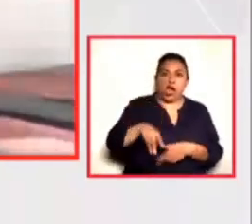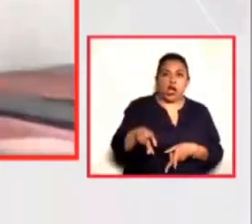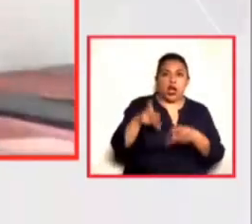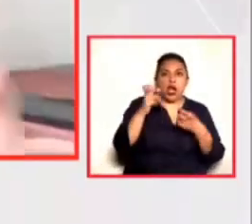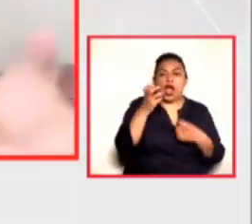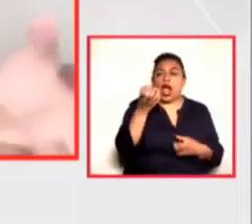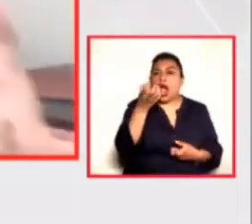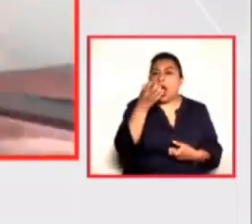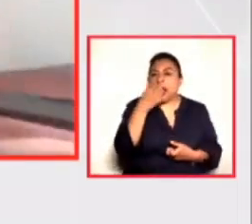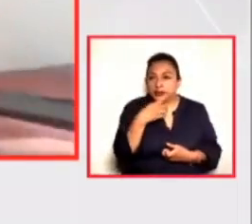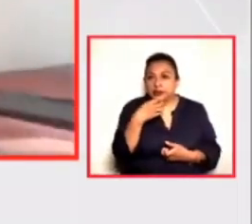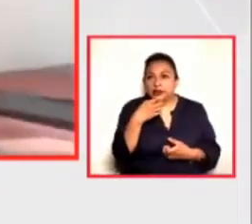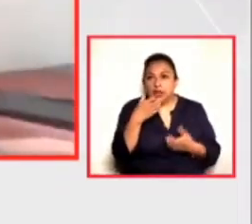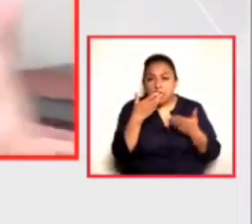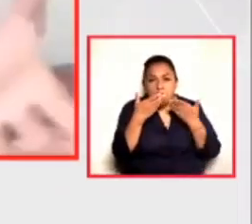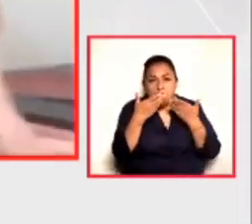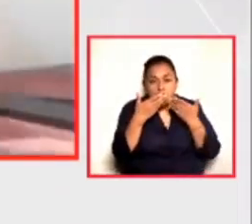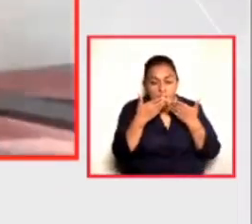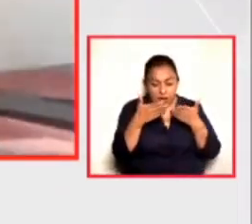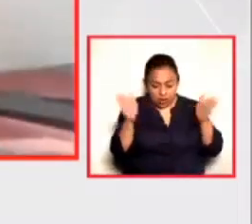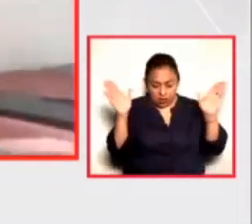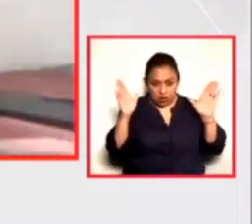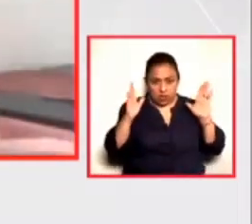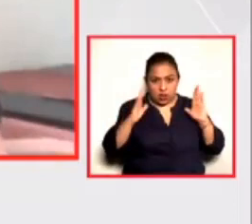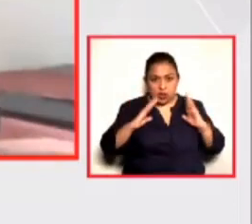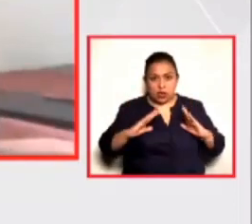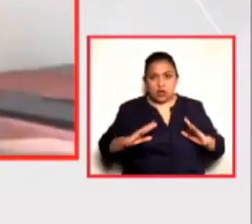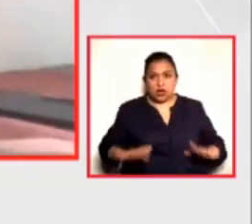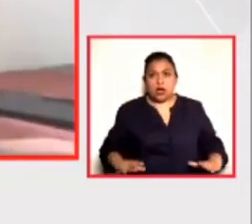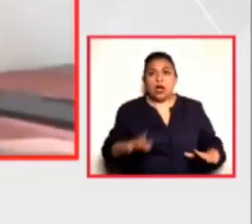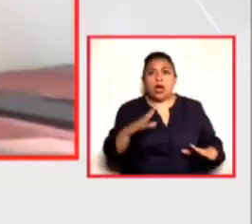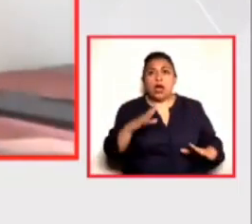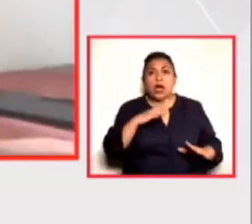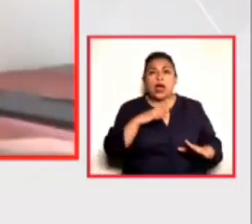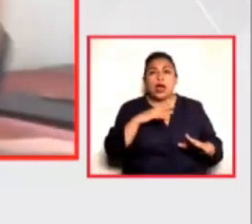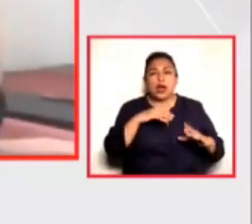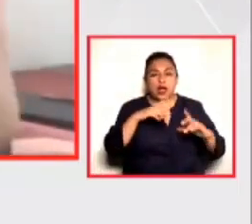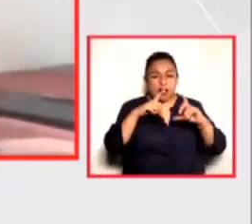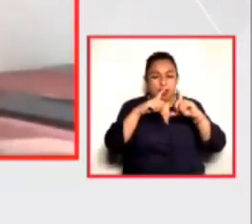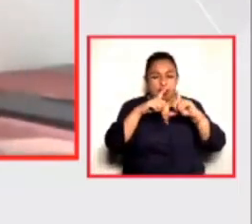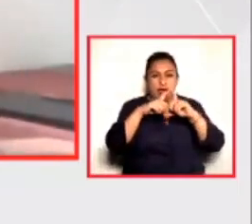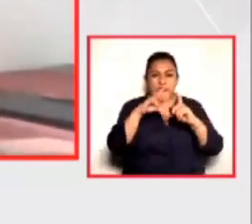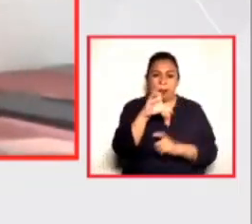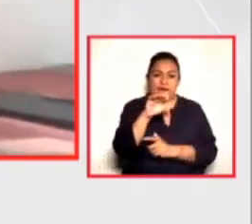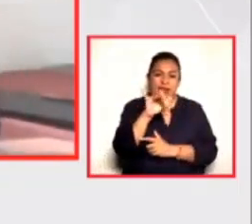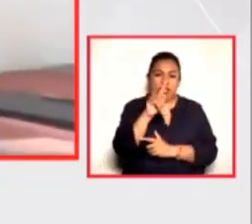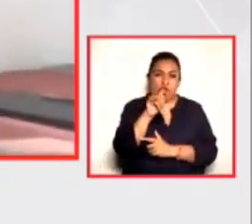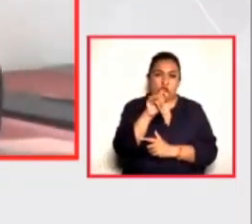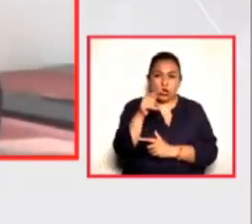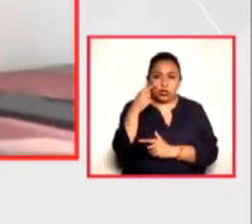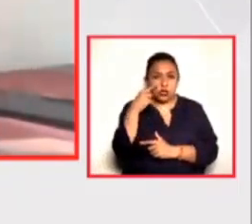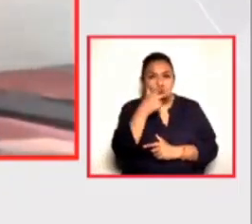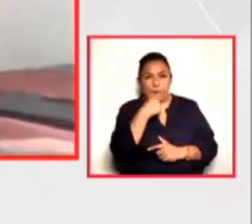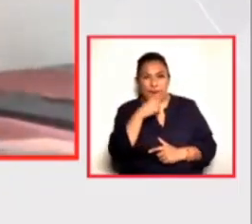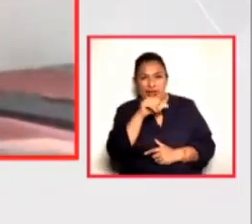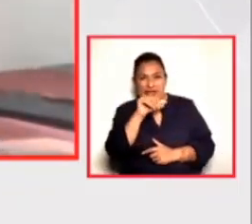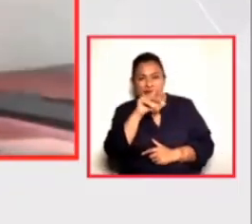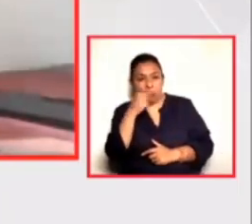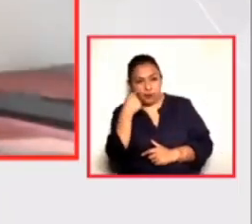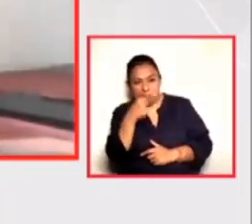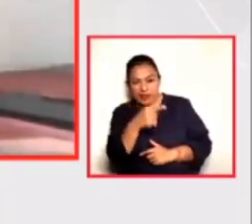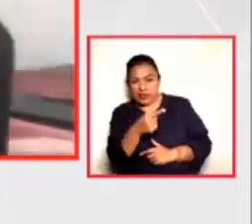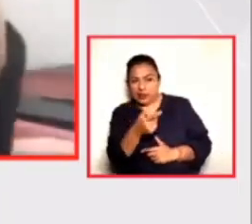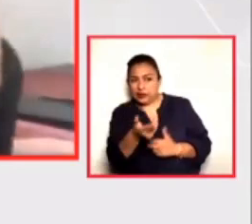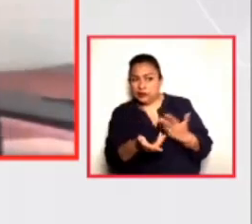le abre el cuerpo a un clítoris, aparece el clítoris. Adán ve esto ya, él intenta, pero él lo intenta de